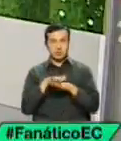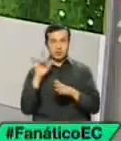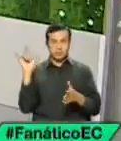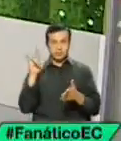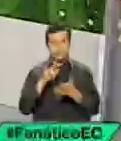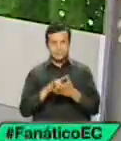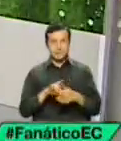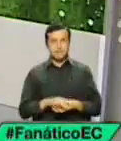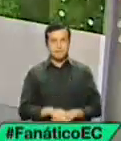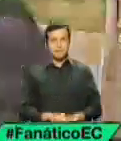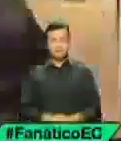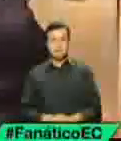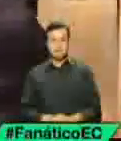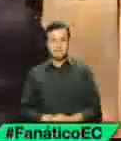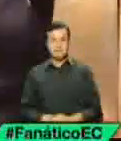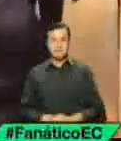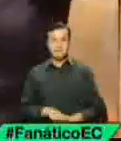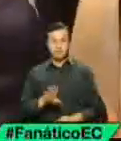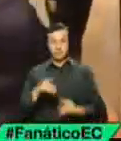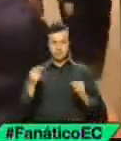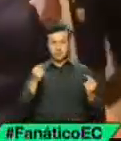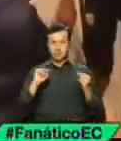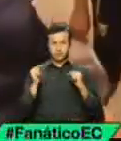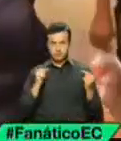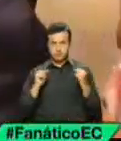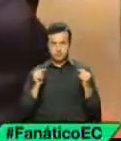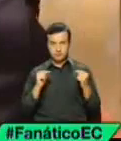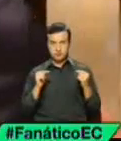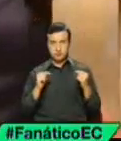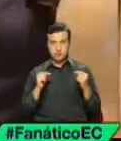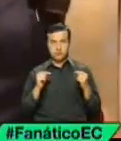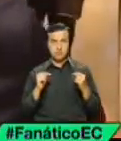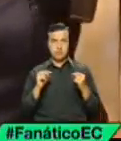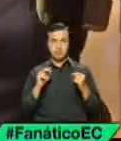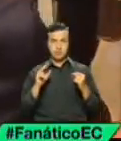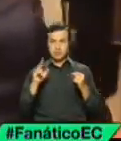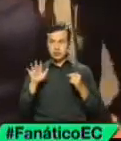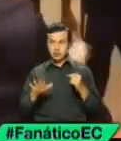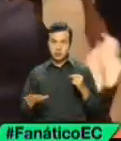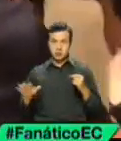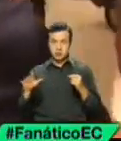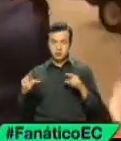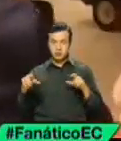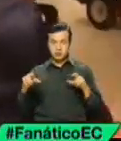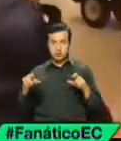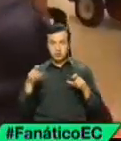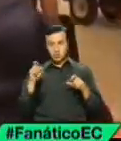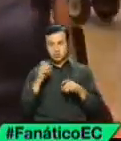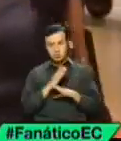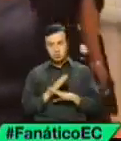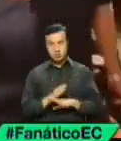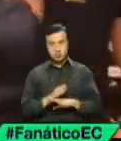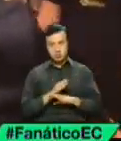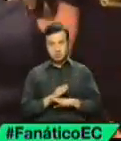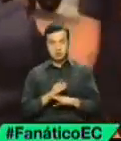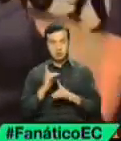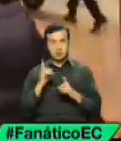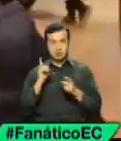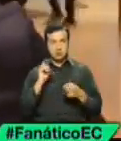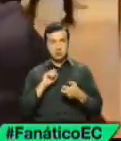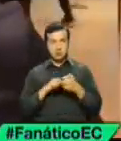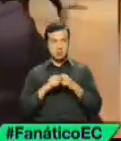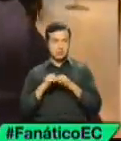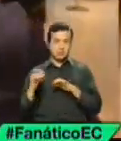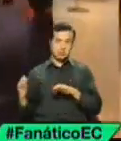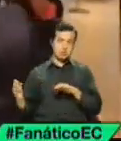minutos. Si vos enfrentás a un rival que está en 30 metros metido en un arco, hay que sostener. No hay que dejarlo agrandar,